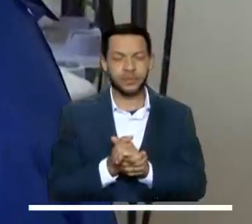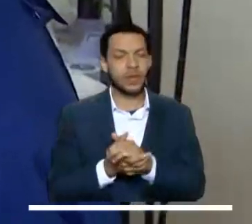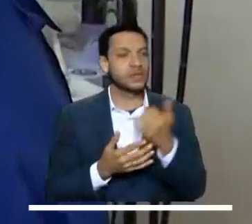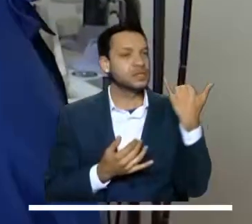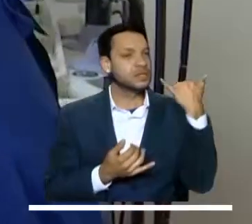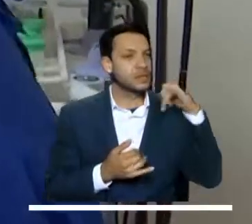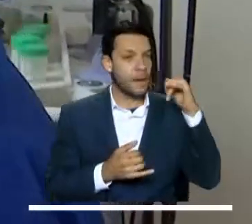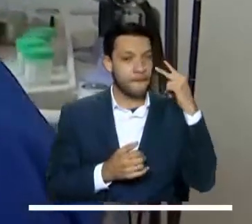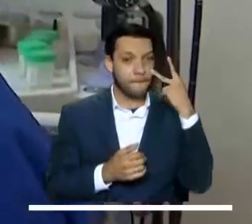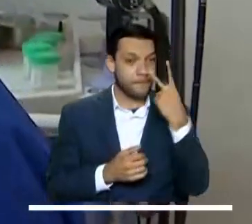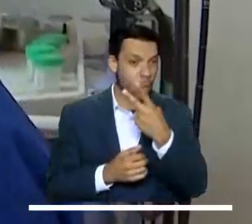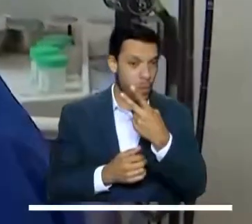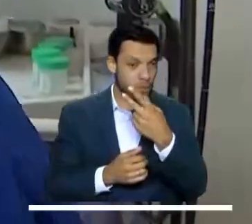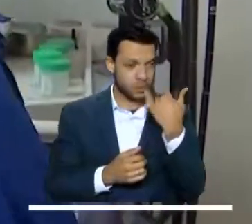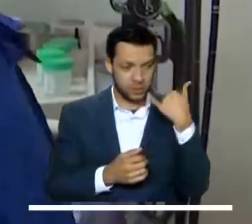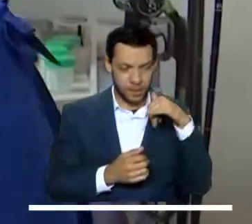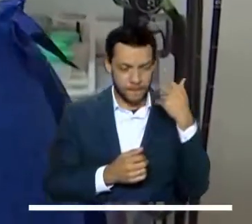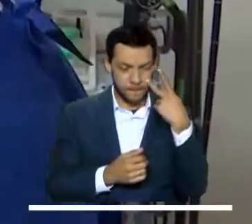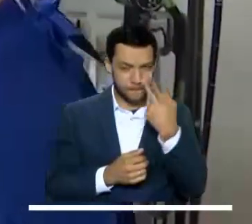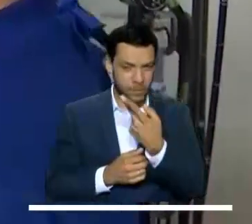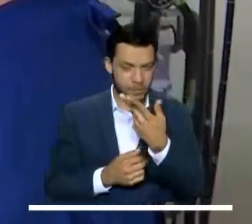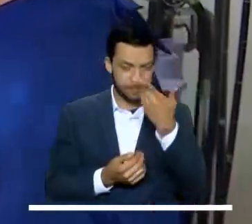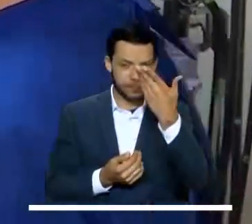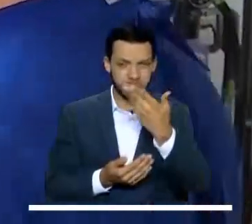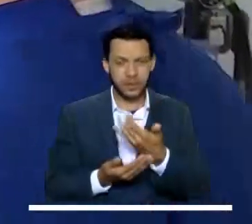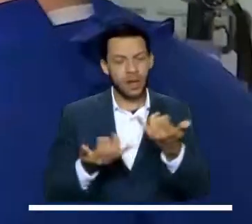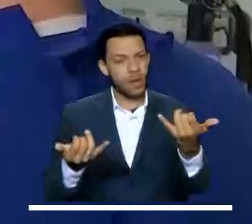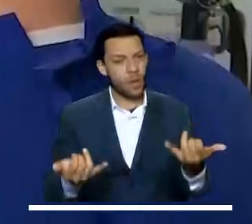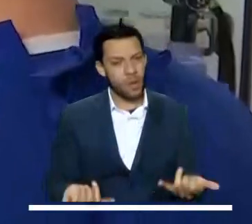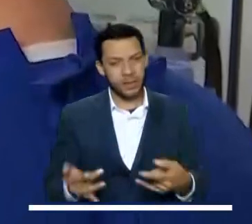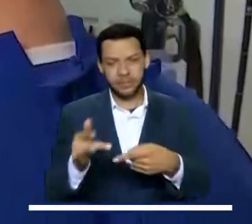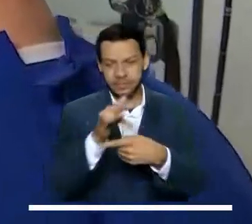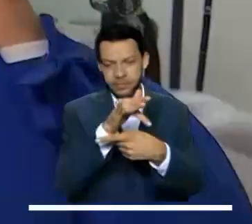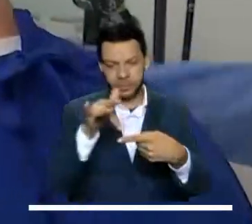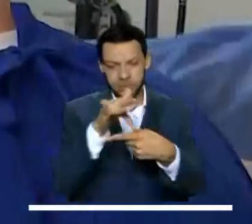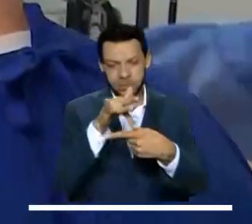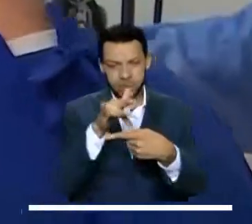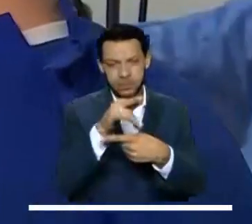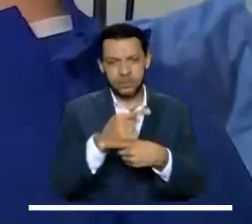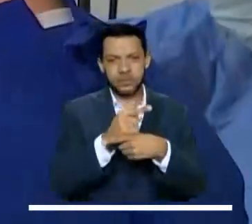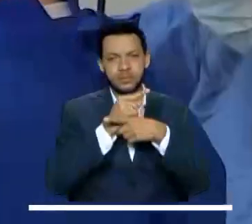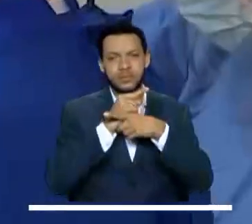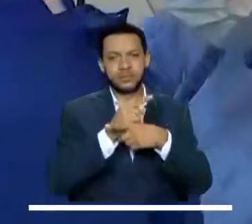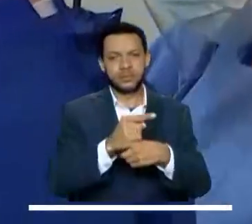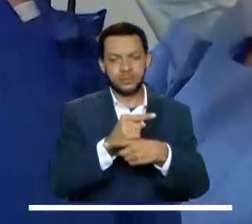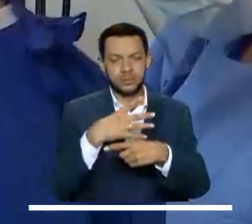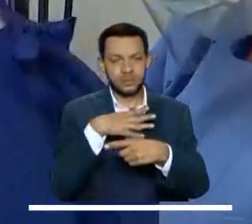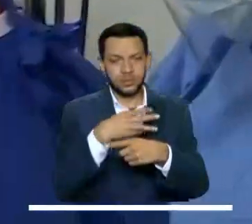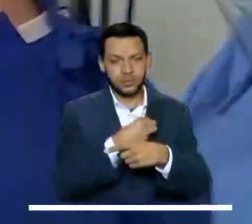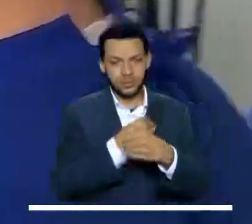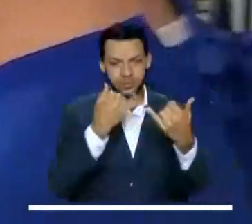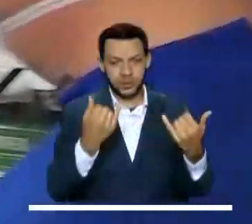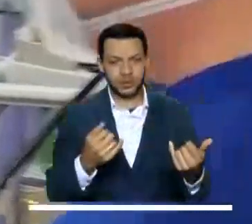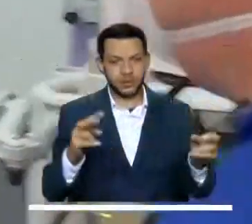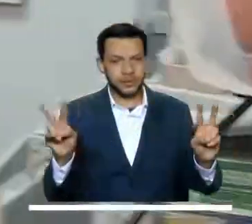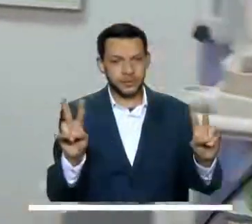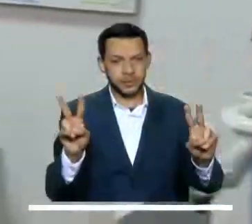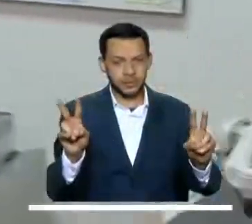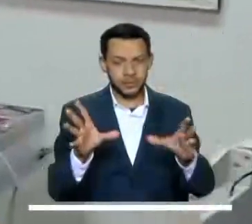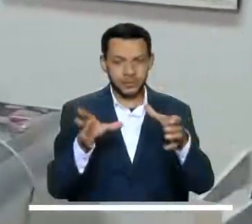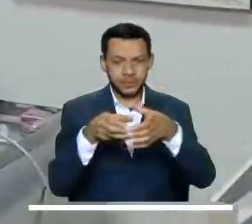vieron entonces en un tablero. Ahora vamos a verlo en directo a través del